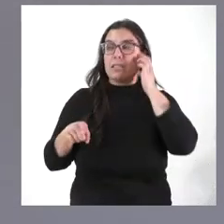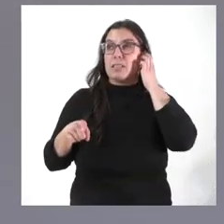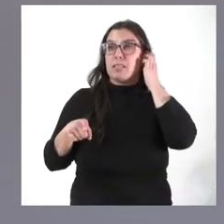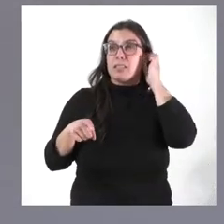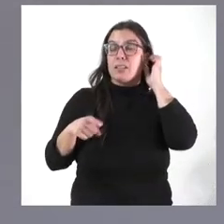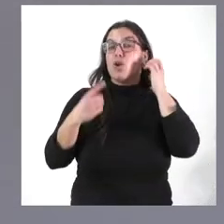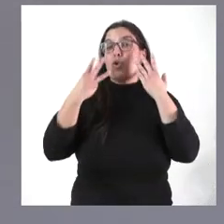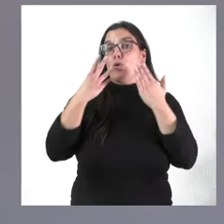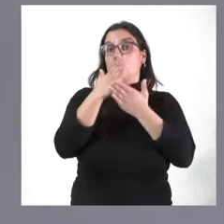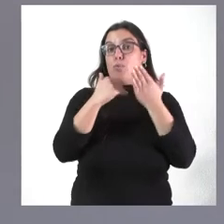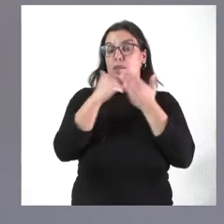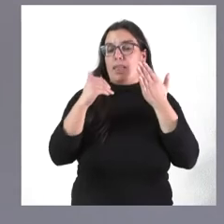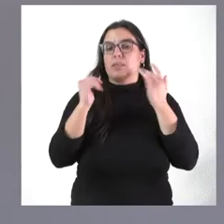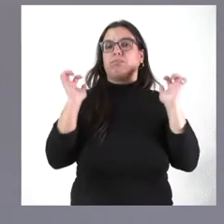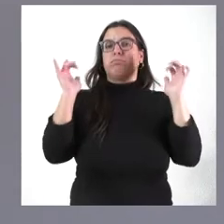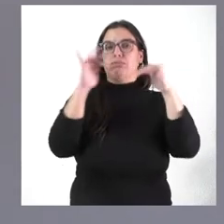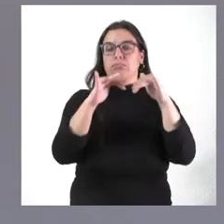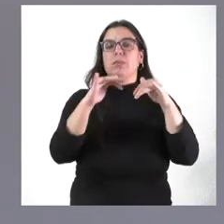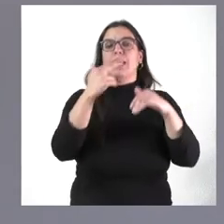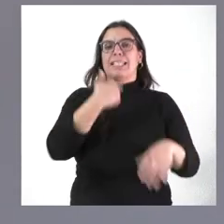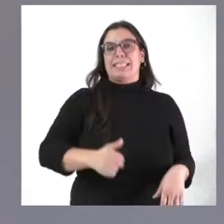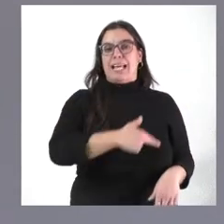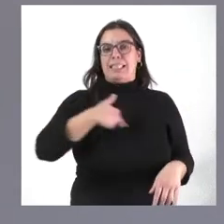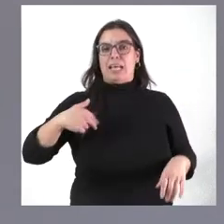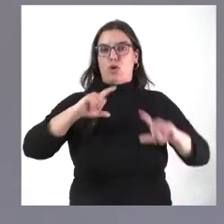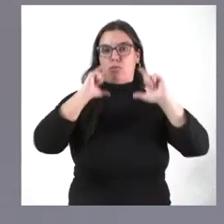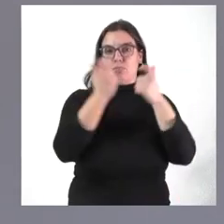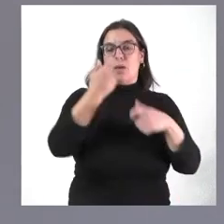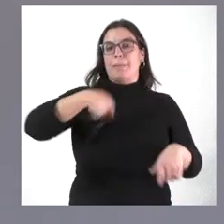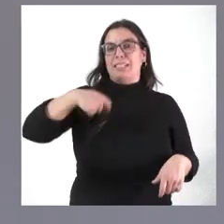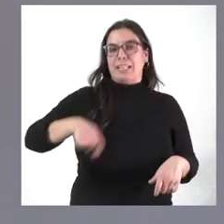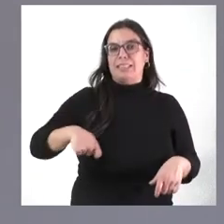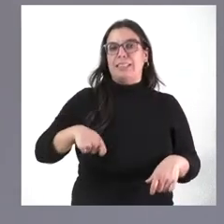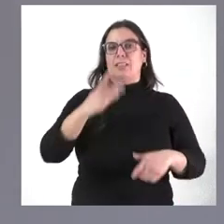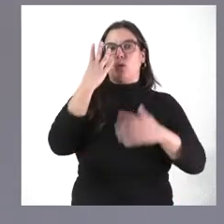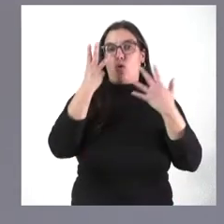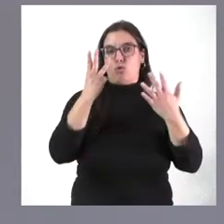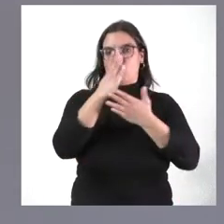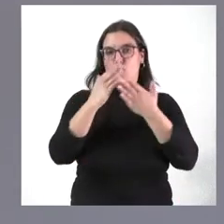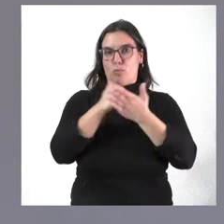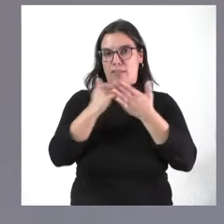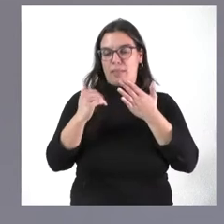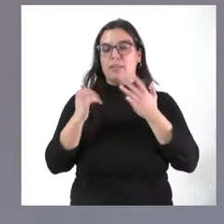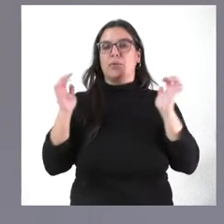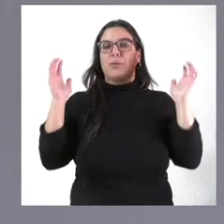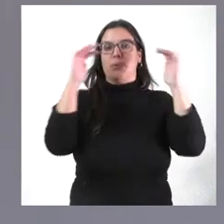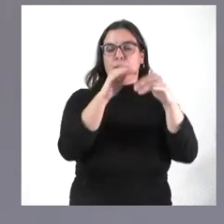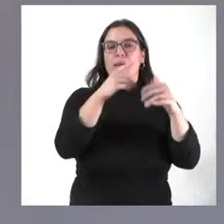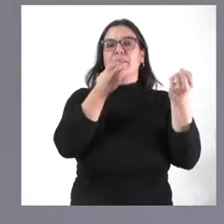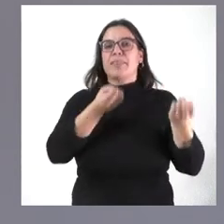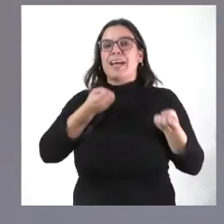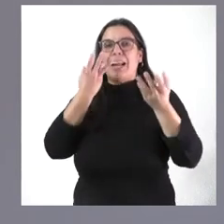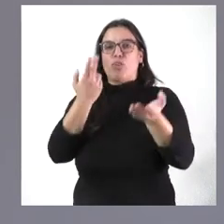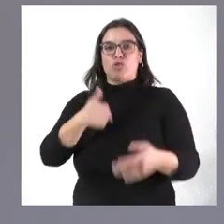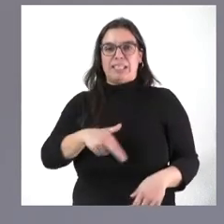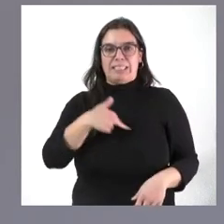comunidades autónomas nos reunimos en Santiago de Compostela ocho presidentes de comunidades autónomas y formulamos lo que se denominar la declaración de Santiago